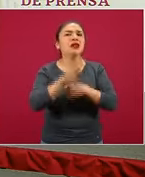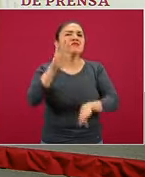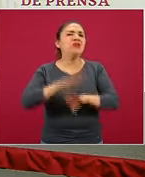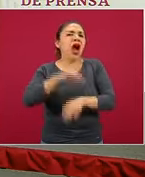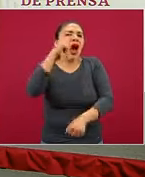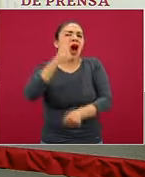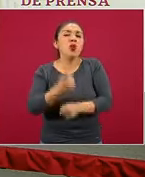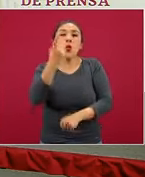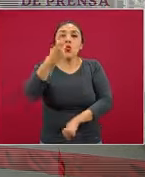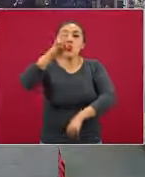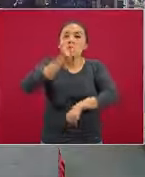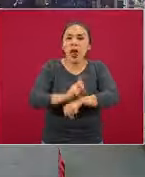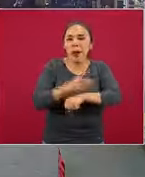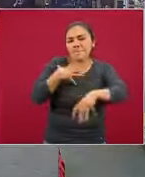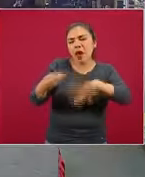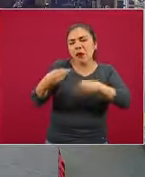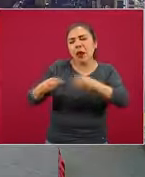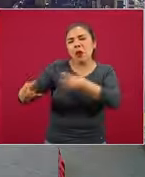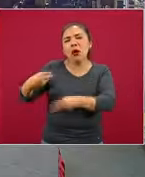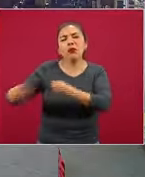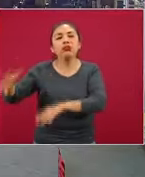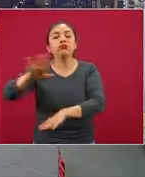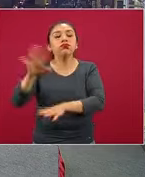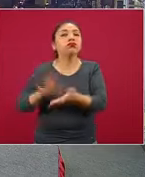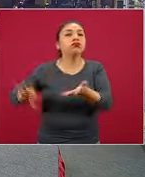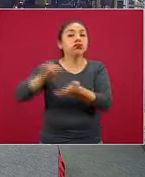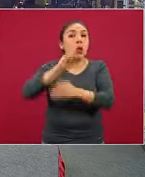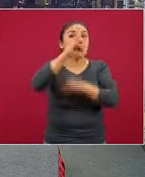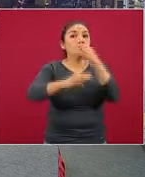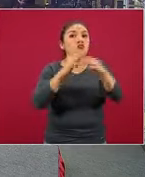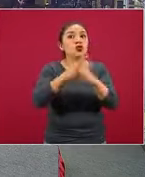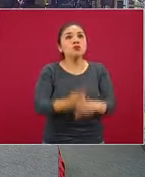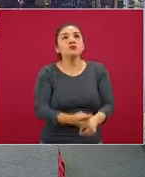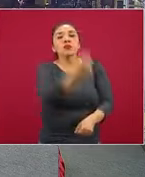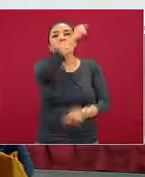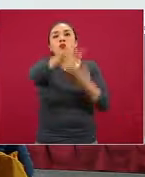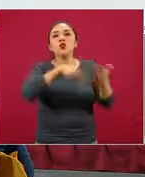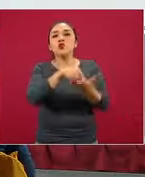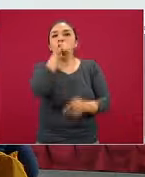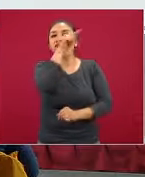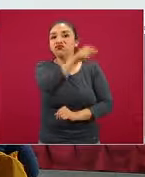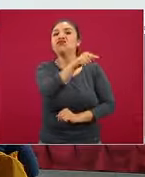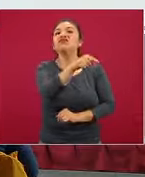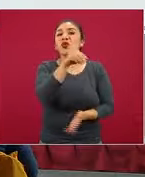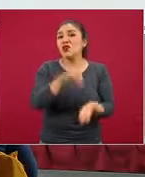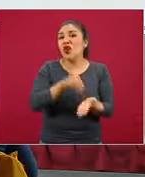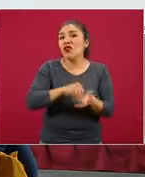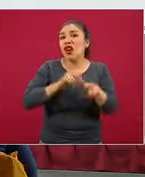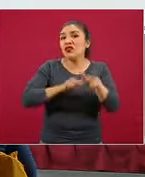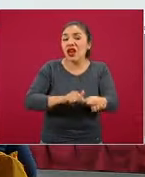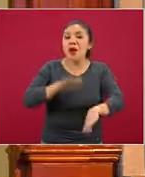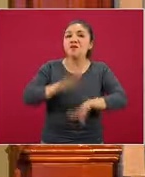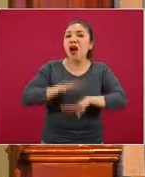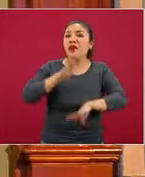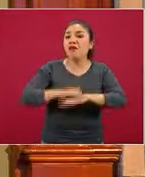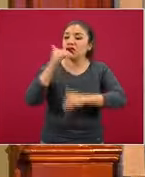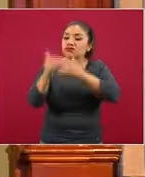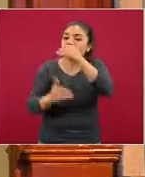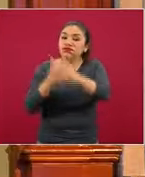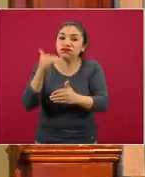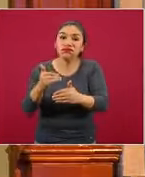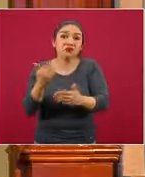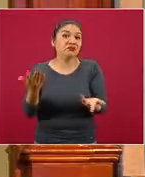casos por día está confirmando a nivel mundial, por lo tanto se ve que esa tendencia todavía pueda continuar, y bueno,